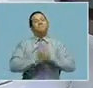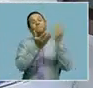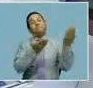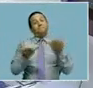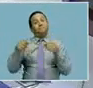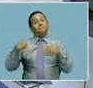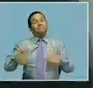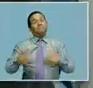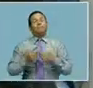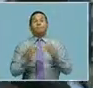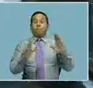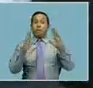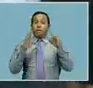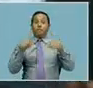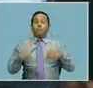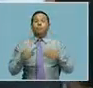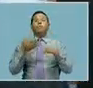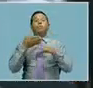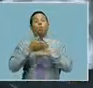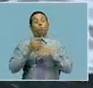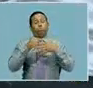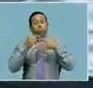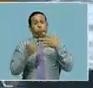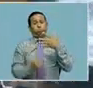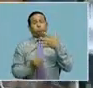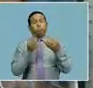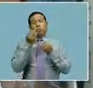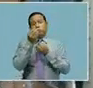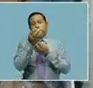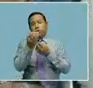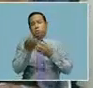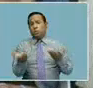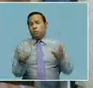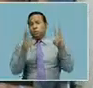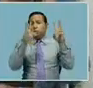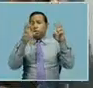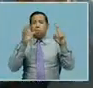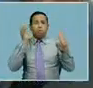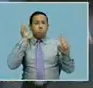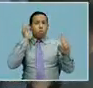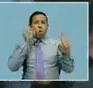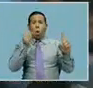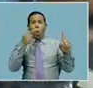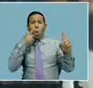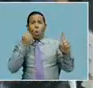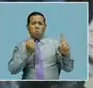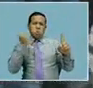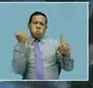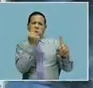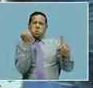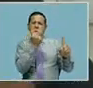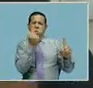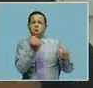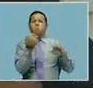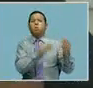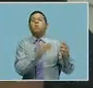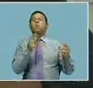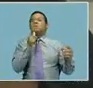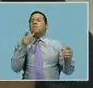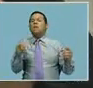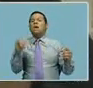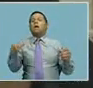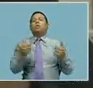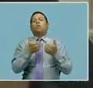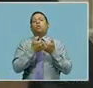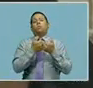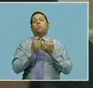bienvenidos. Atentos, porque dentro de pocos minutos, nuevo femicidio en el país. Mujer fue asesinada presuntamente por su pareja.